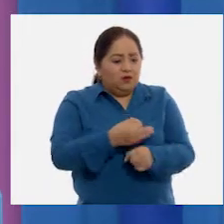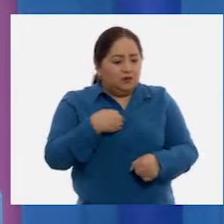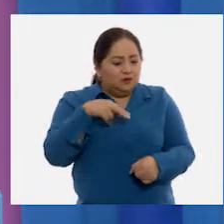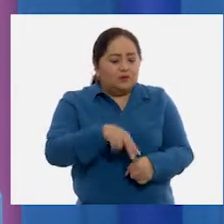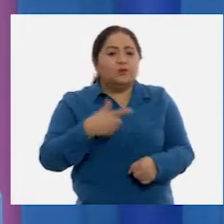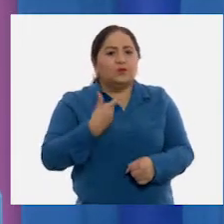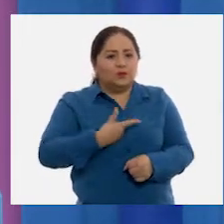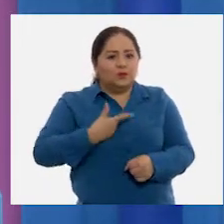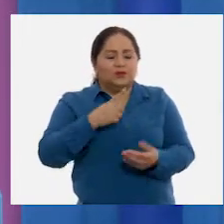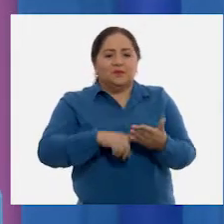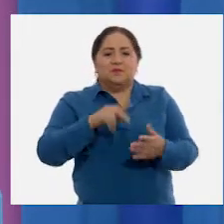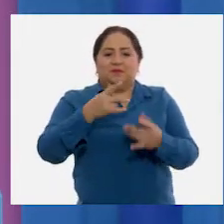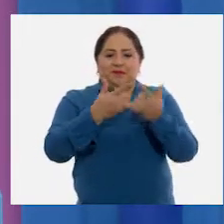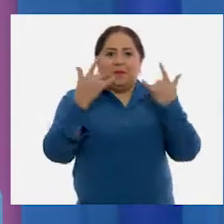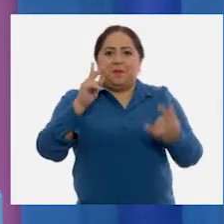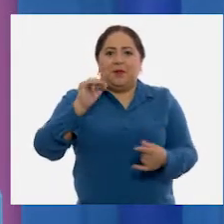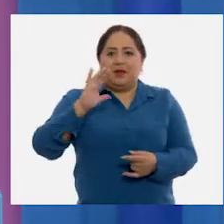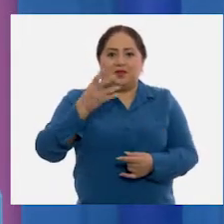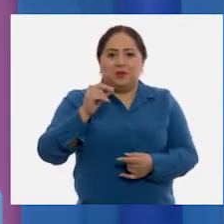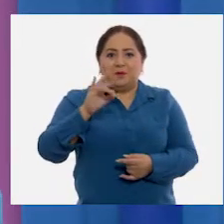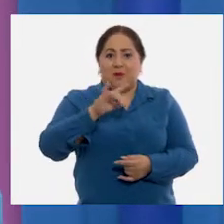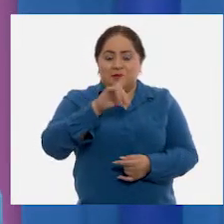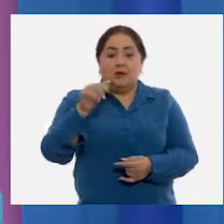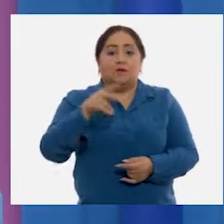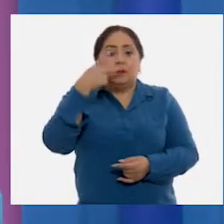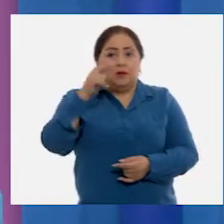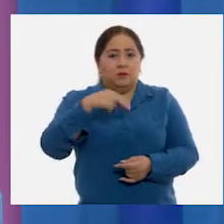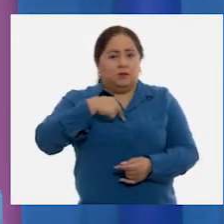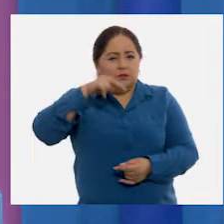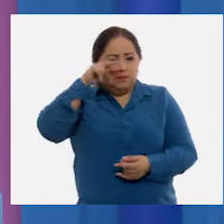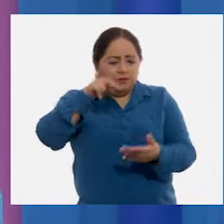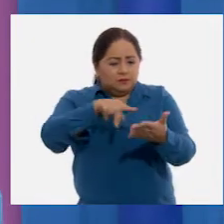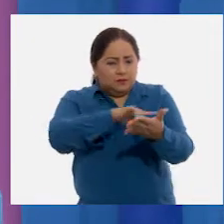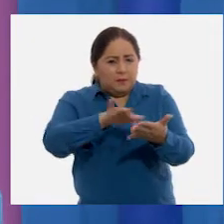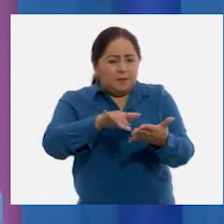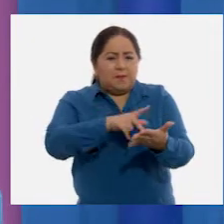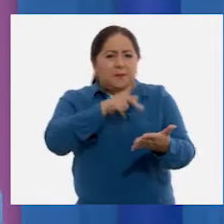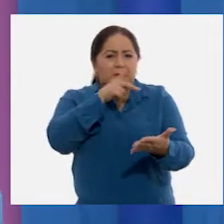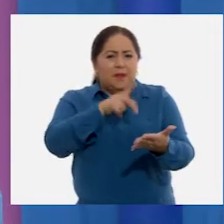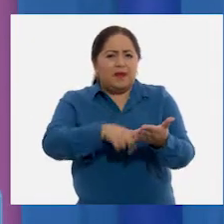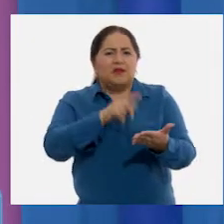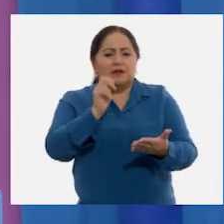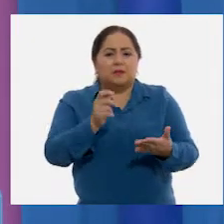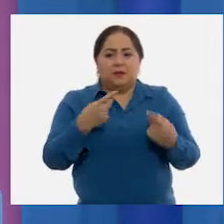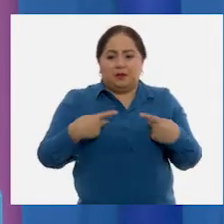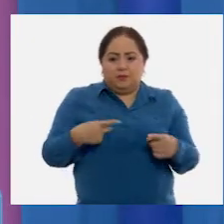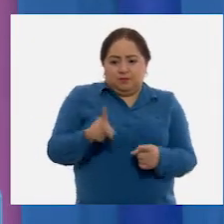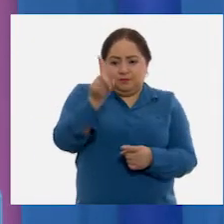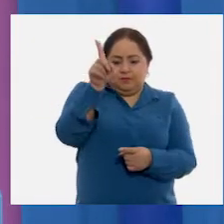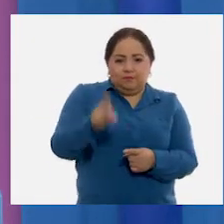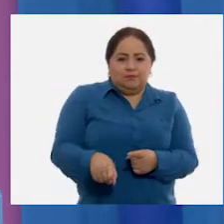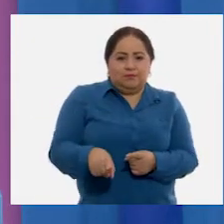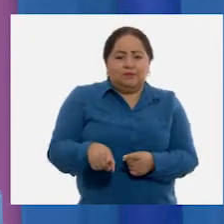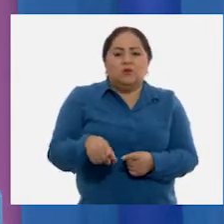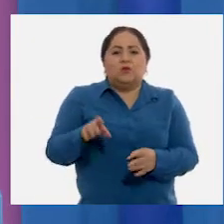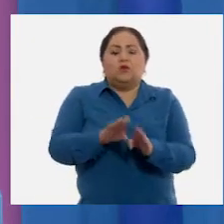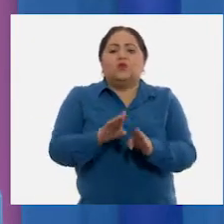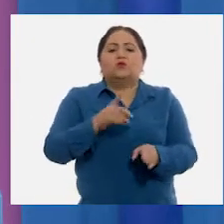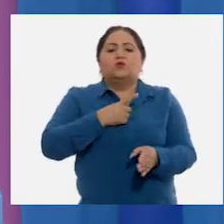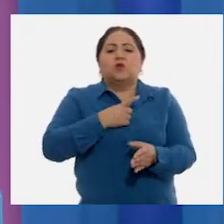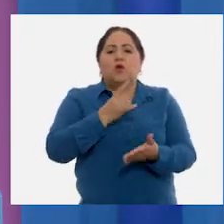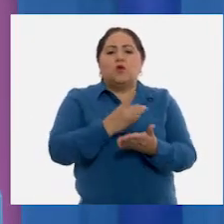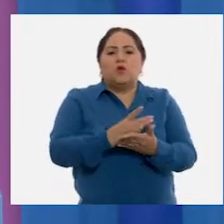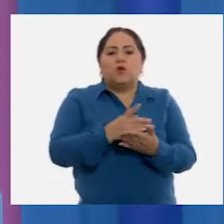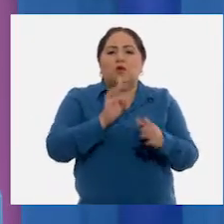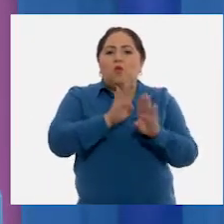con la figura de Pancho Villa, observo que en general los textos destacan la figura del personaje dotándolo solo de